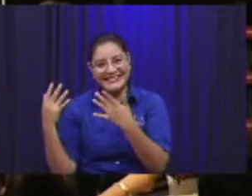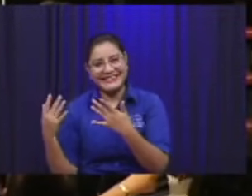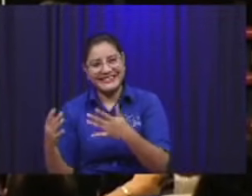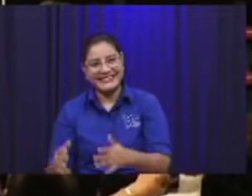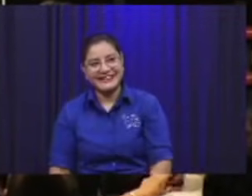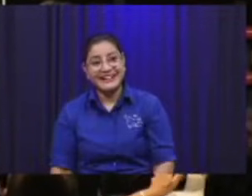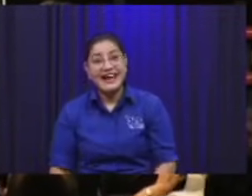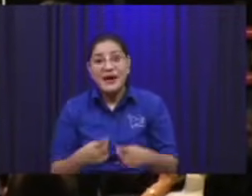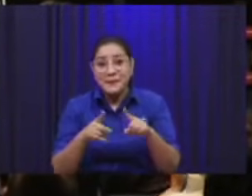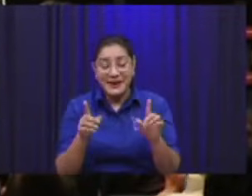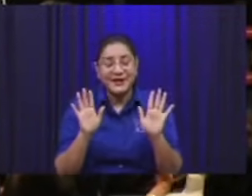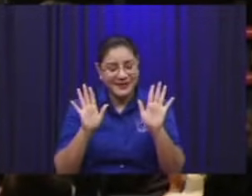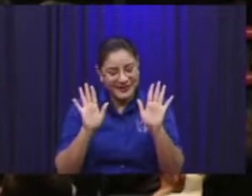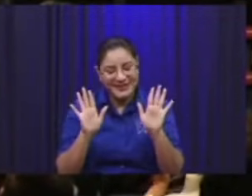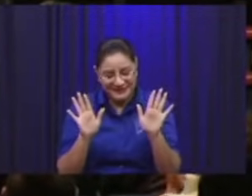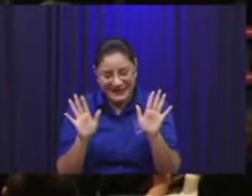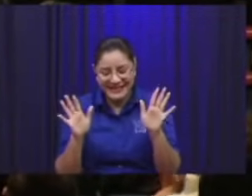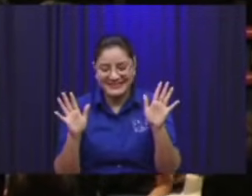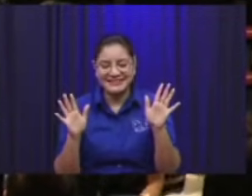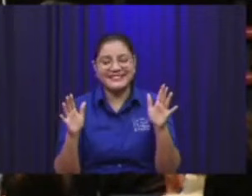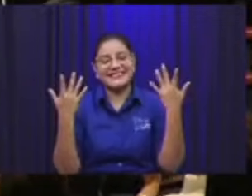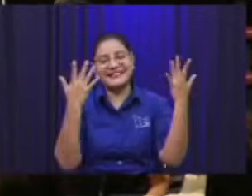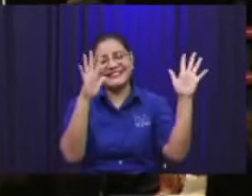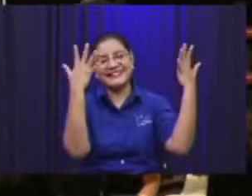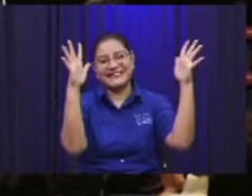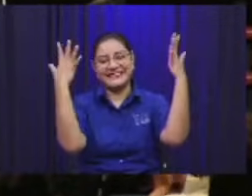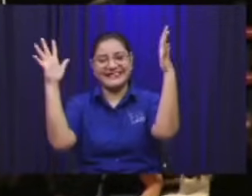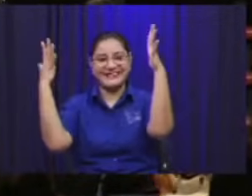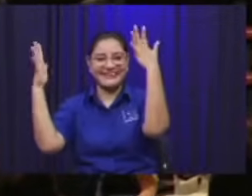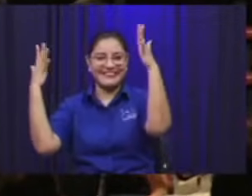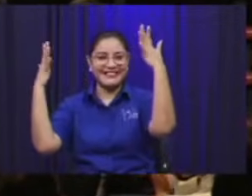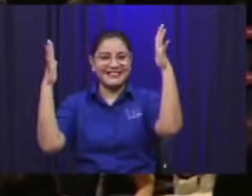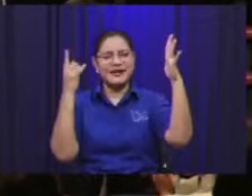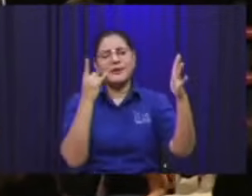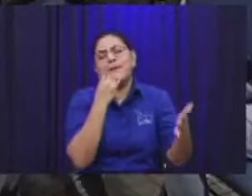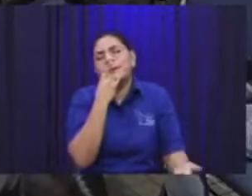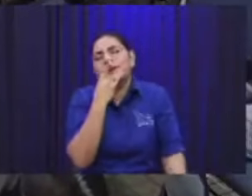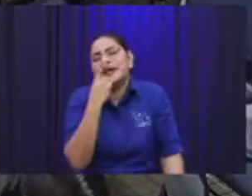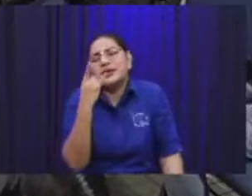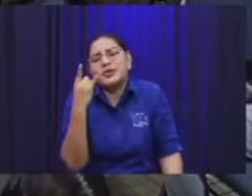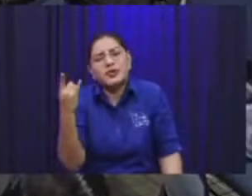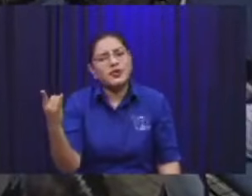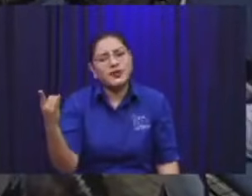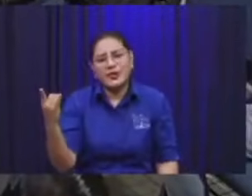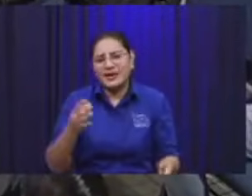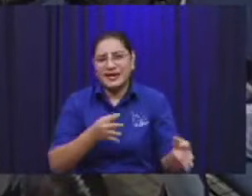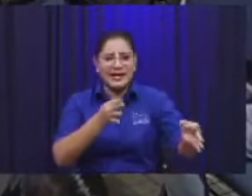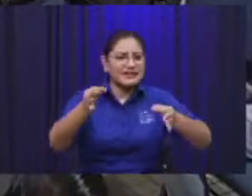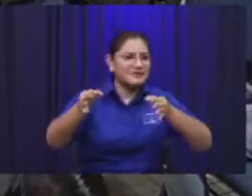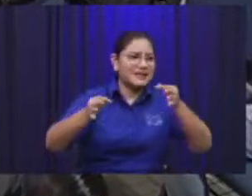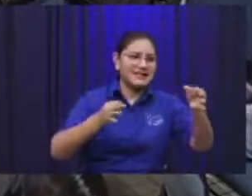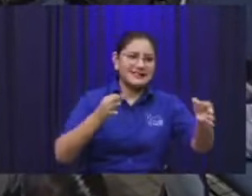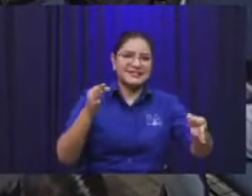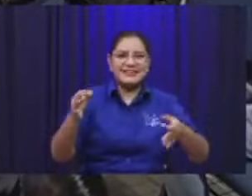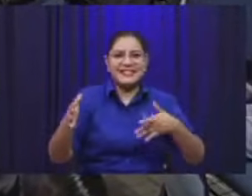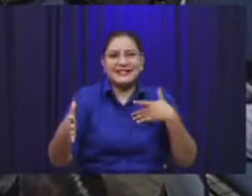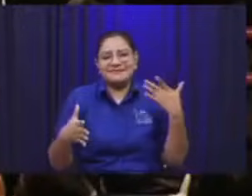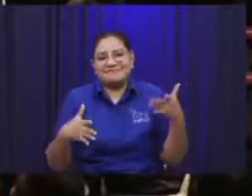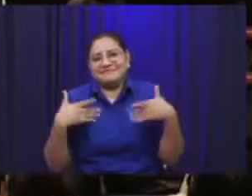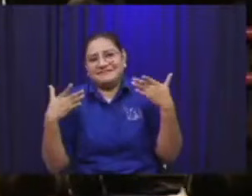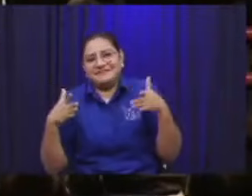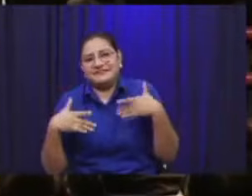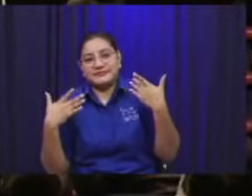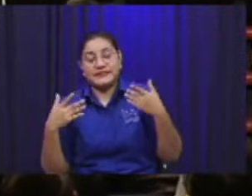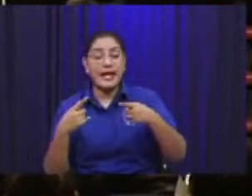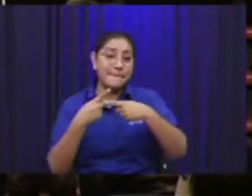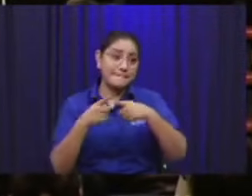pero me debes un aplauso a rey perdone que se lo ponga tan coloquial pero lo